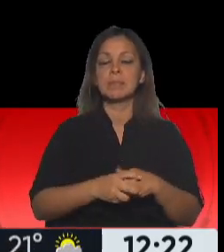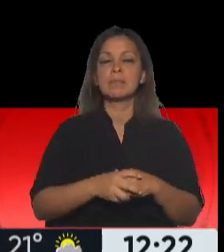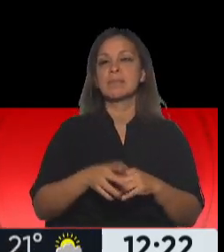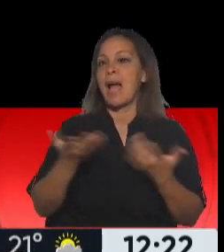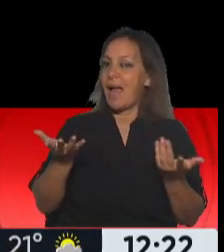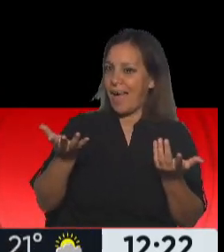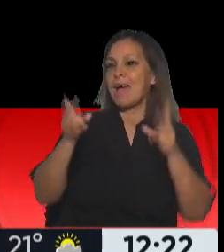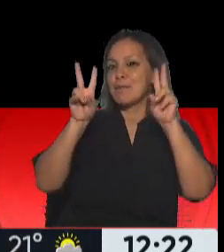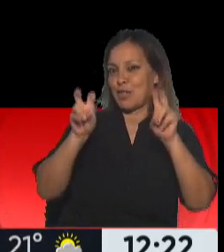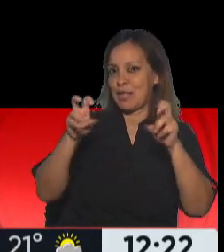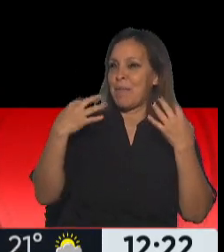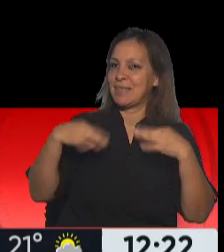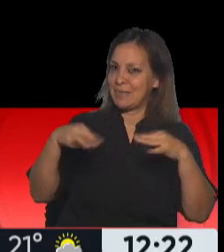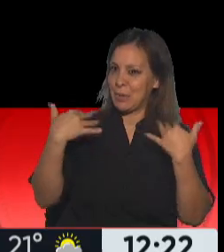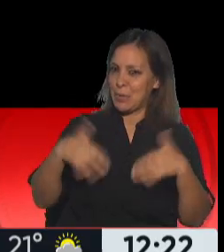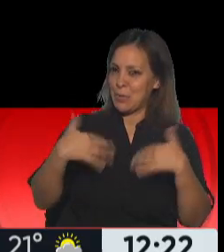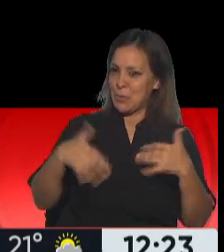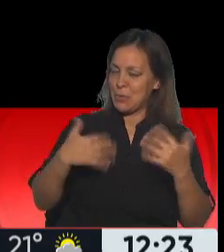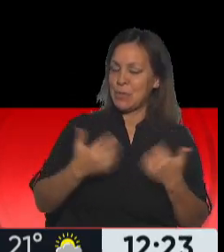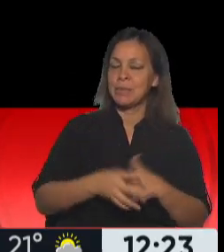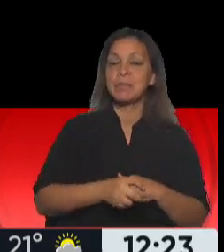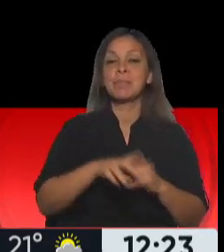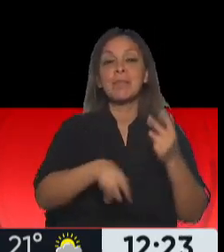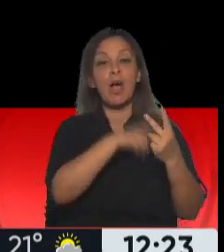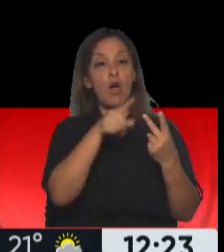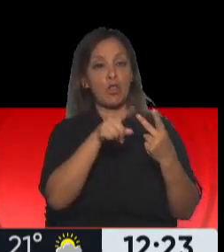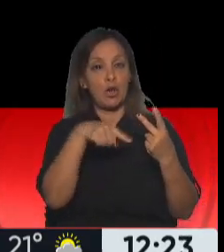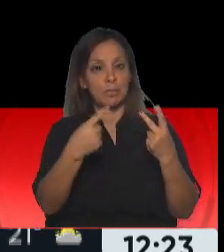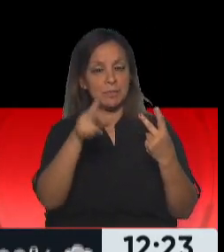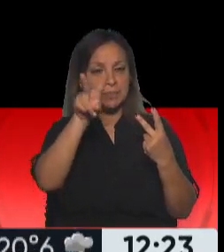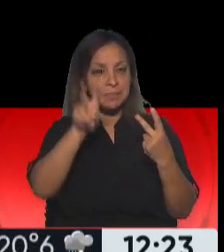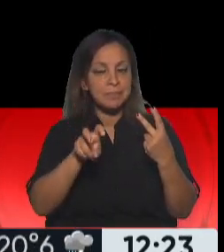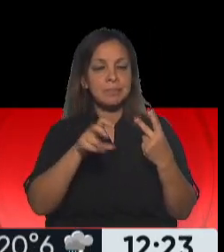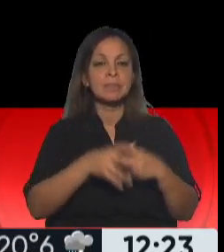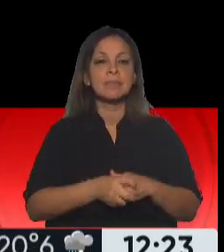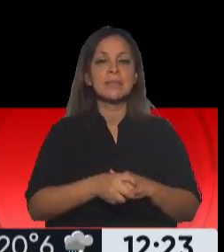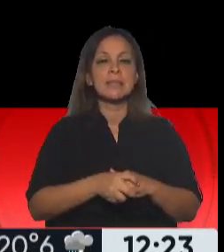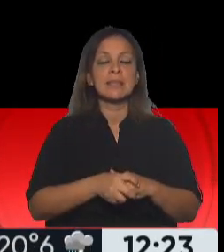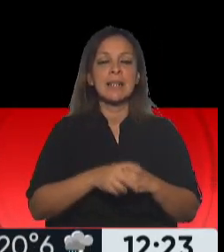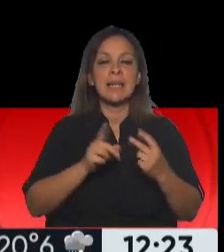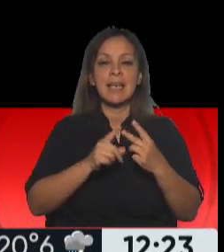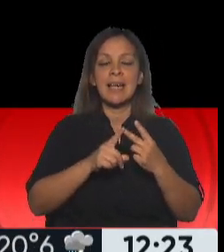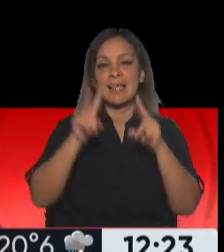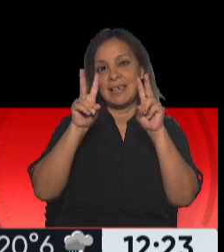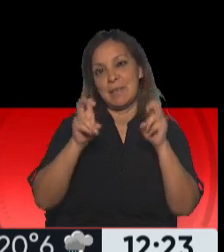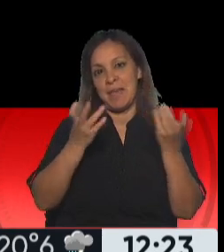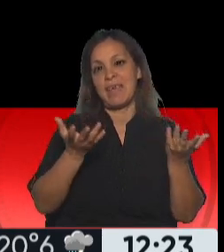sí, y por el otro lado, te escucho atentamente. Y por el otro lado, el tema de